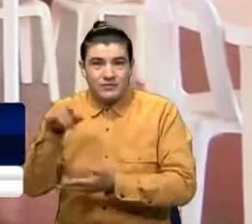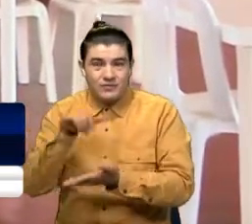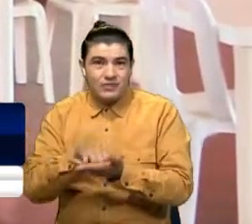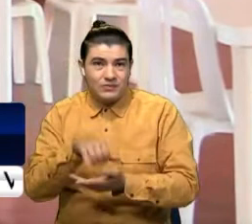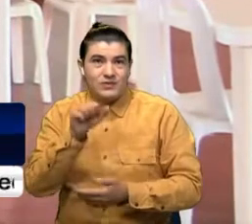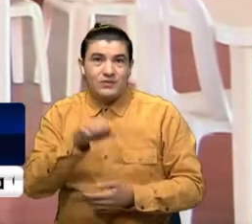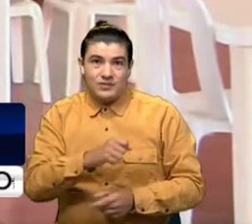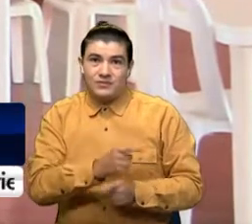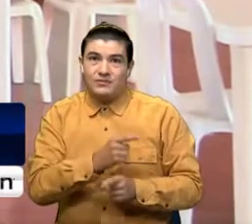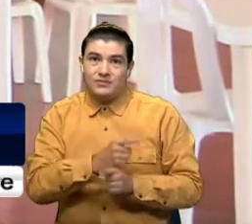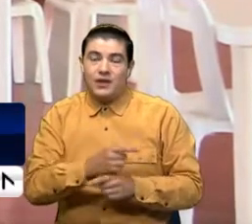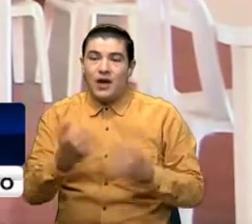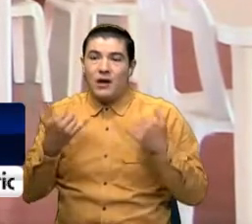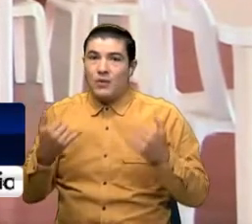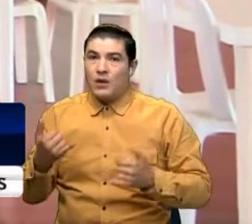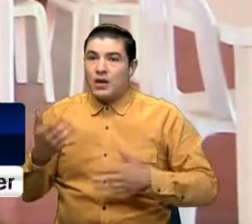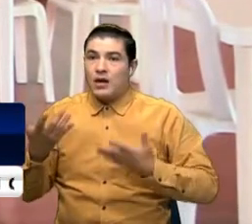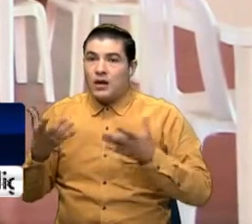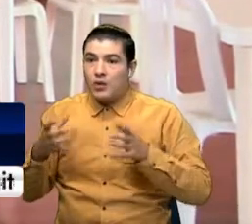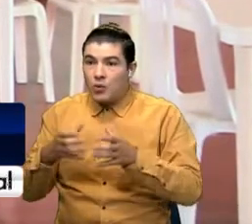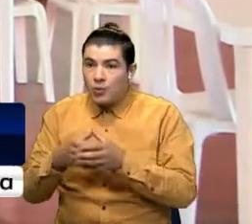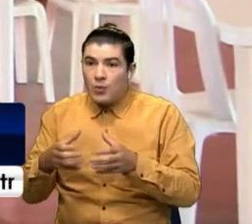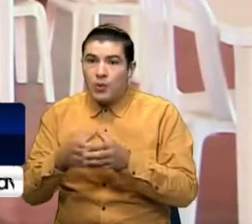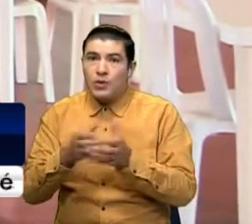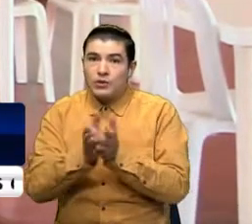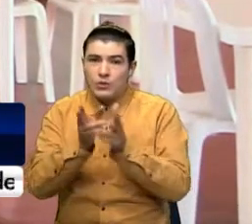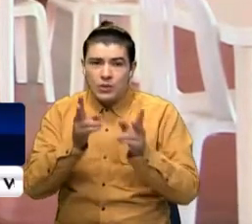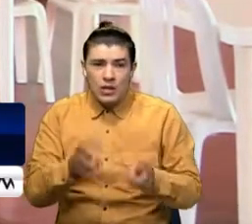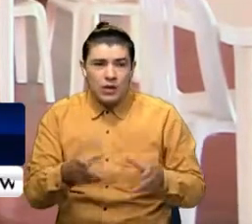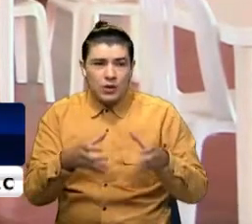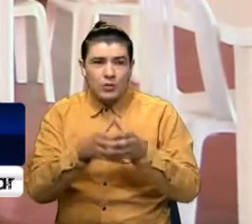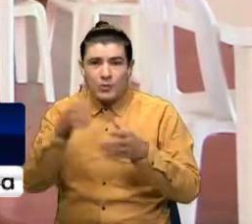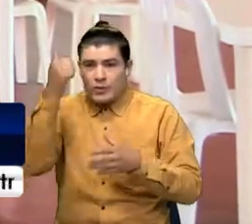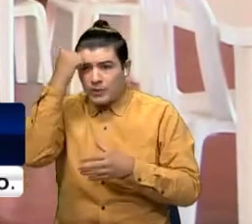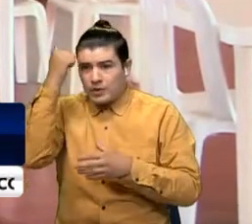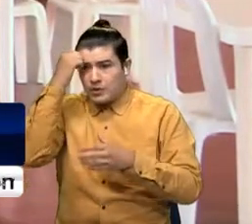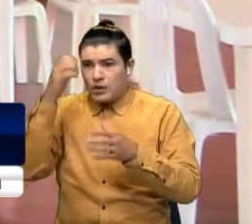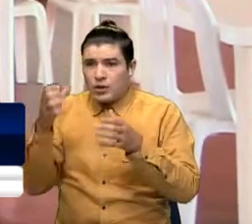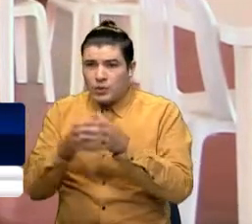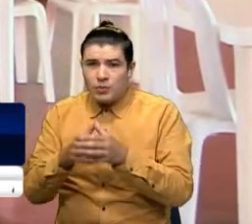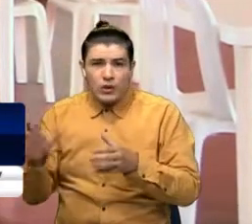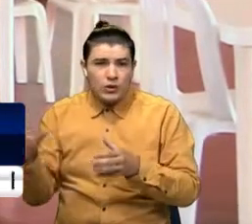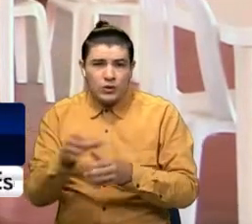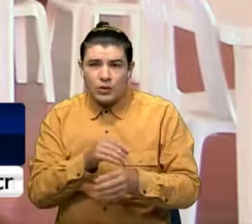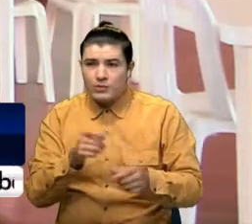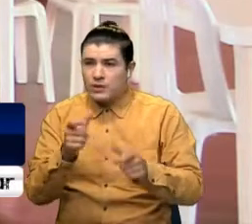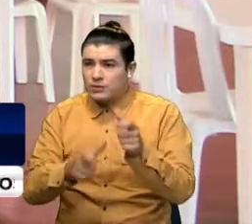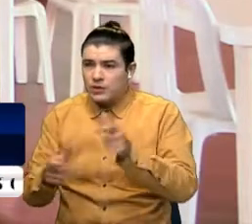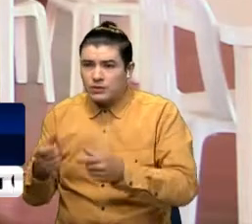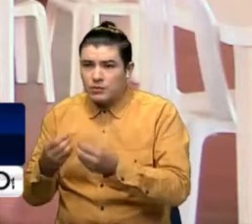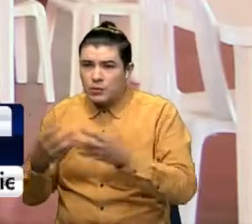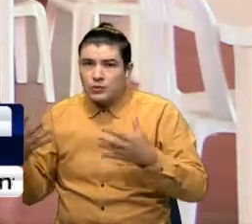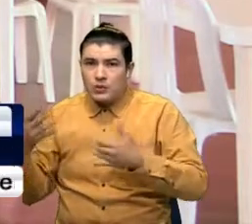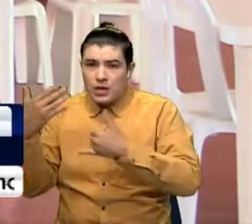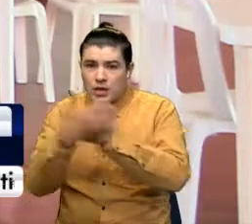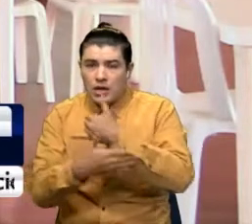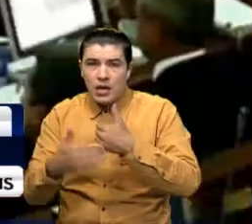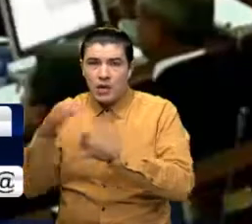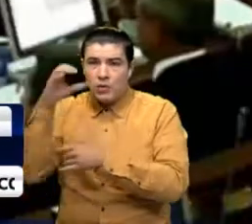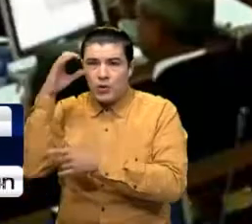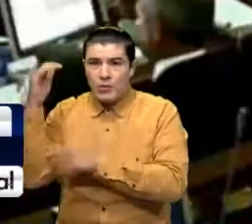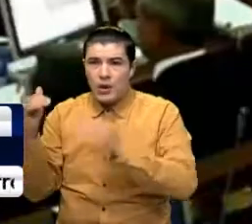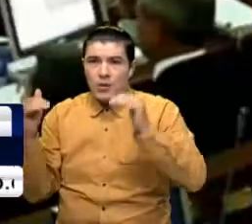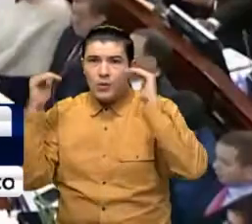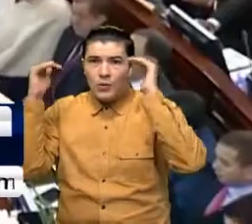y a las universidades que hoy se encuentran en esa justa lucha y reclamación en financiación de la educación pública a nivel